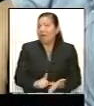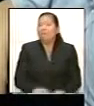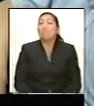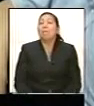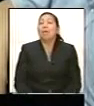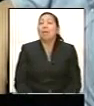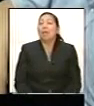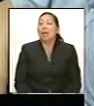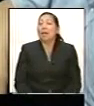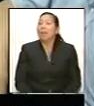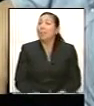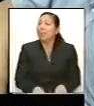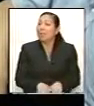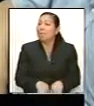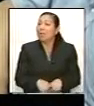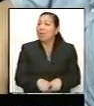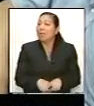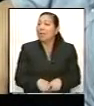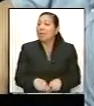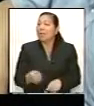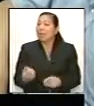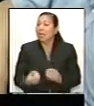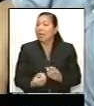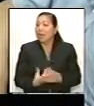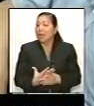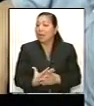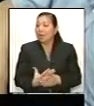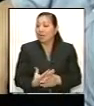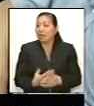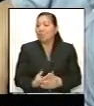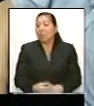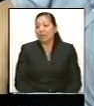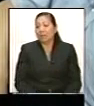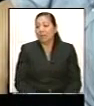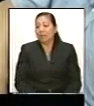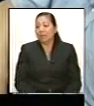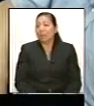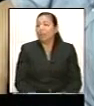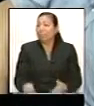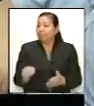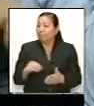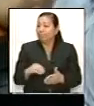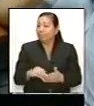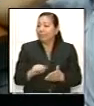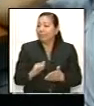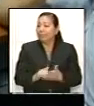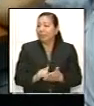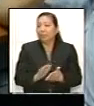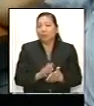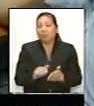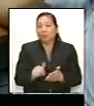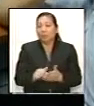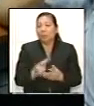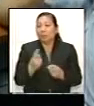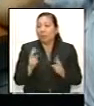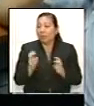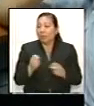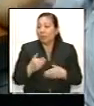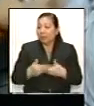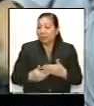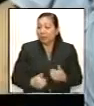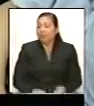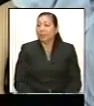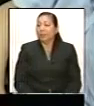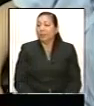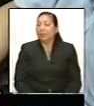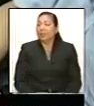y también estamos también en Arequipa, que se también está en este caso implementando. Sobre todo va por temas de vulnerabilidad